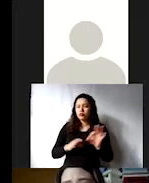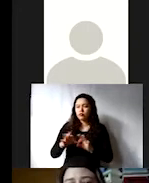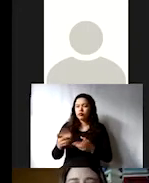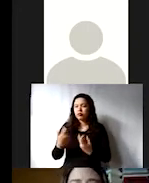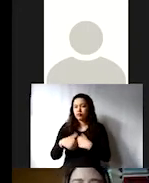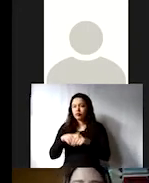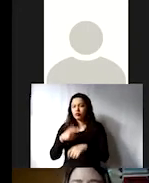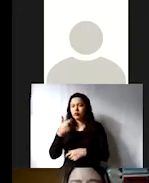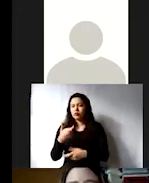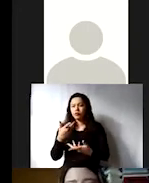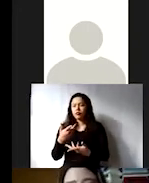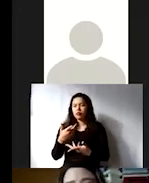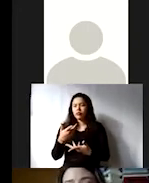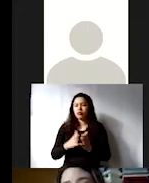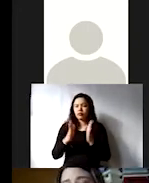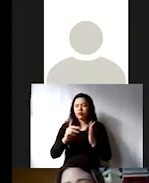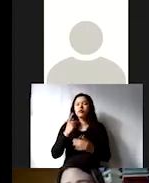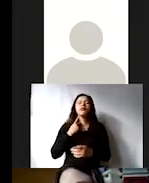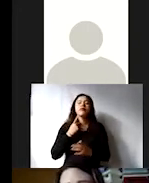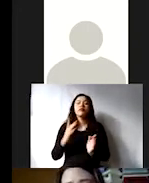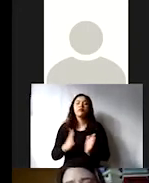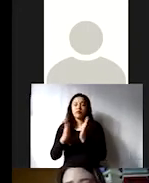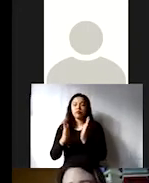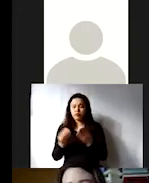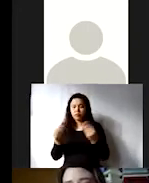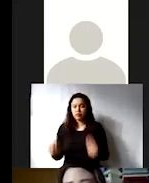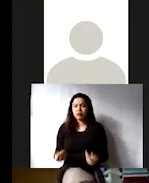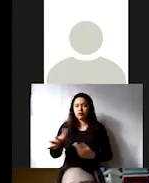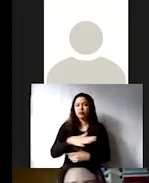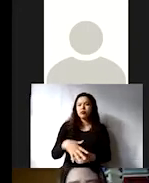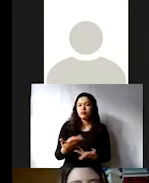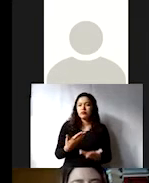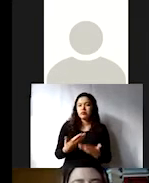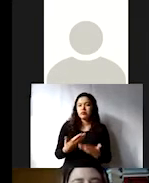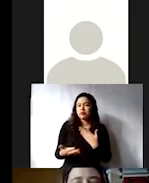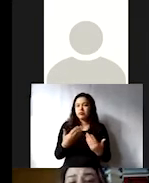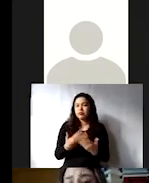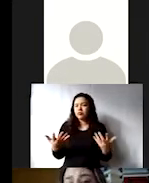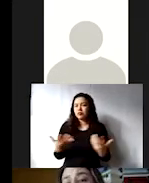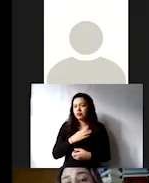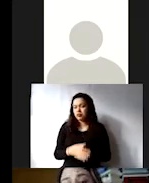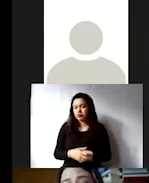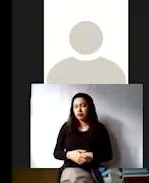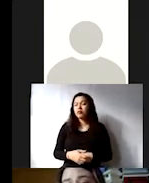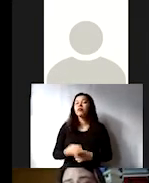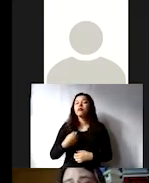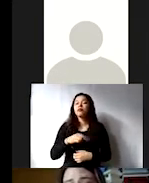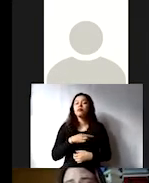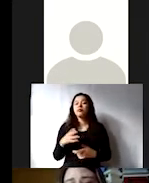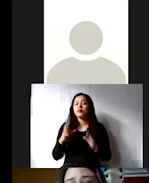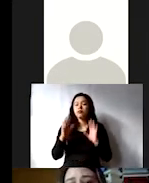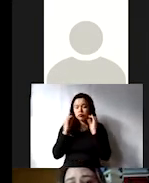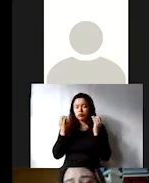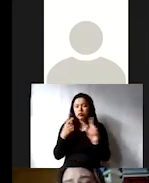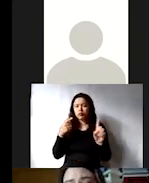socioeconómicas, pero también con una participación activa en la política o activa en la vida pública. Entonces, como organización que se enfoca en